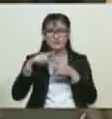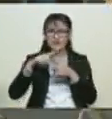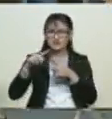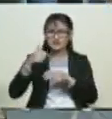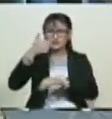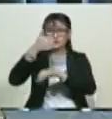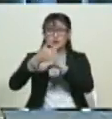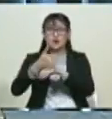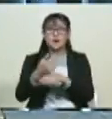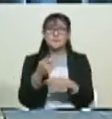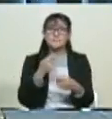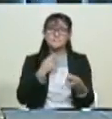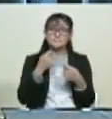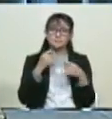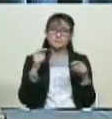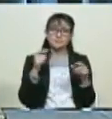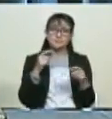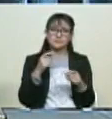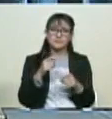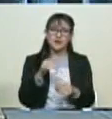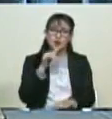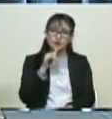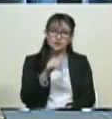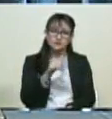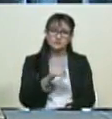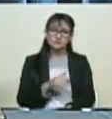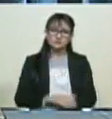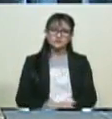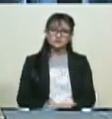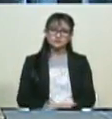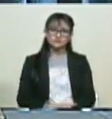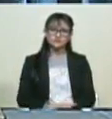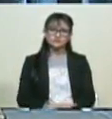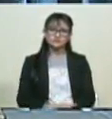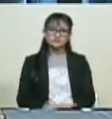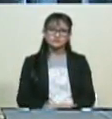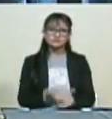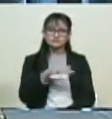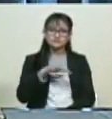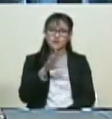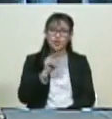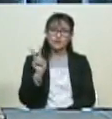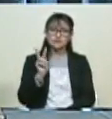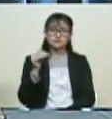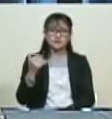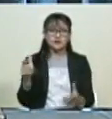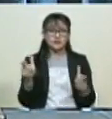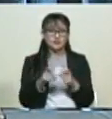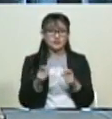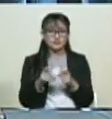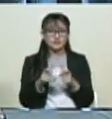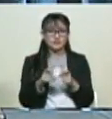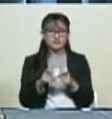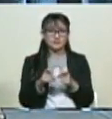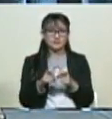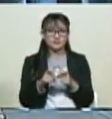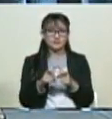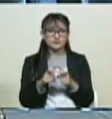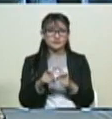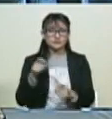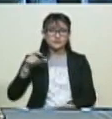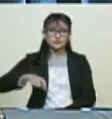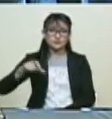prensa de todo el país esta reunión una reunión muy